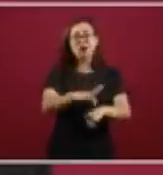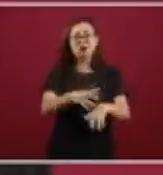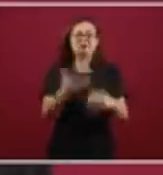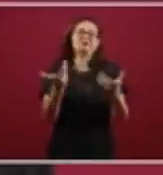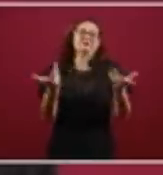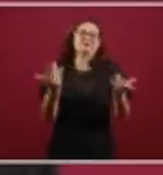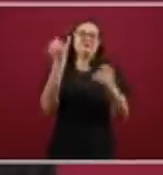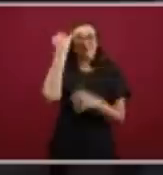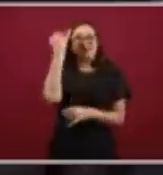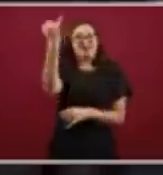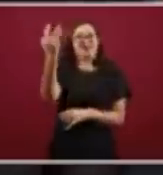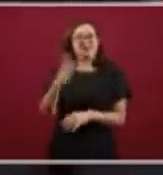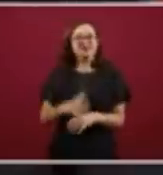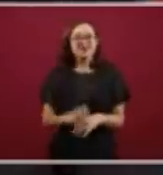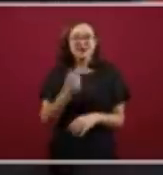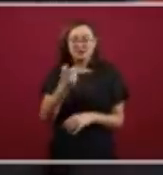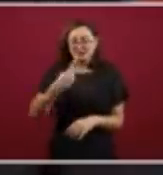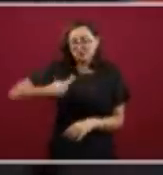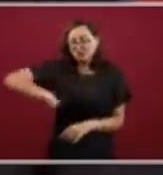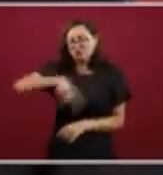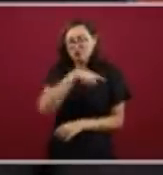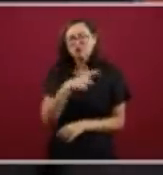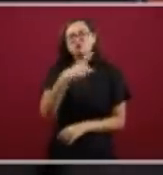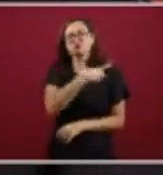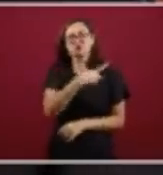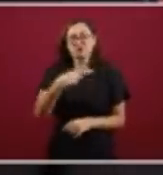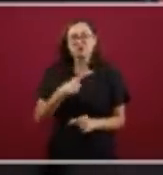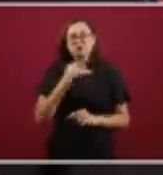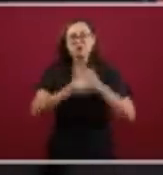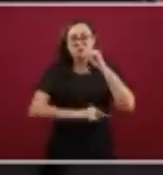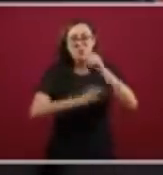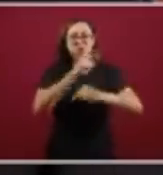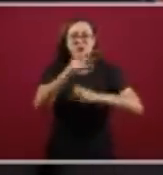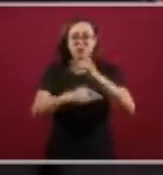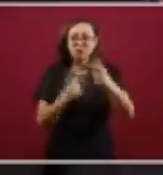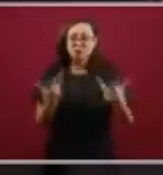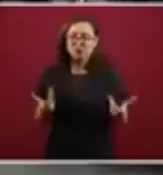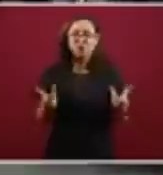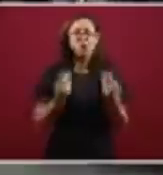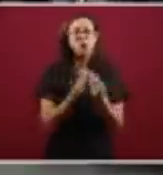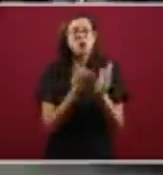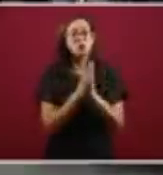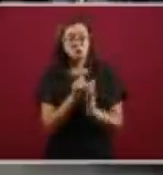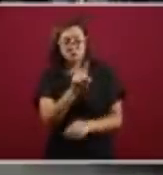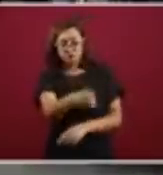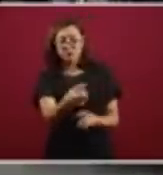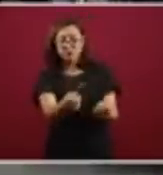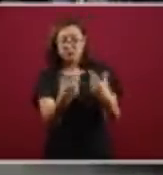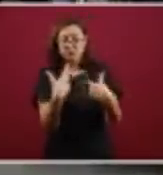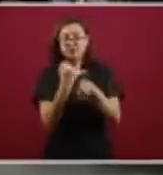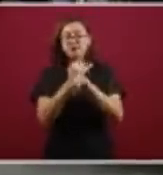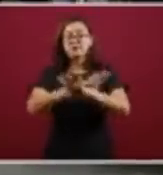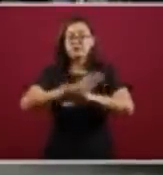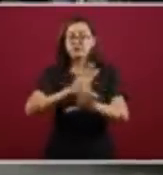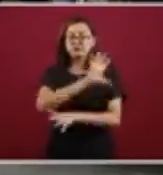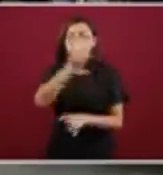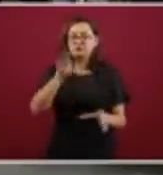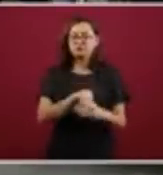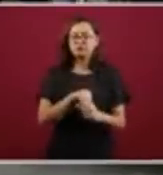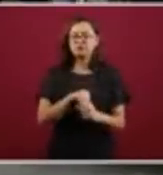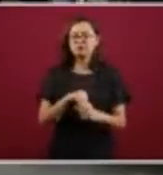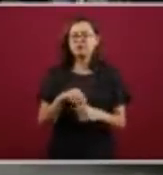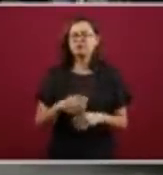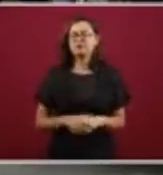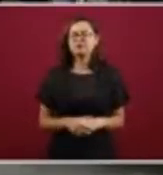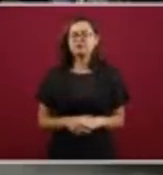lo que tenemos que ir construyendo entre todos, y nos das toda la información para tener. A